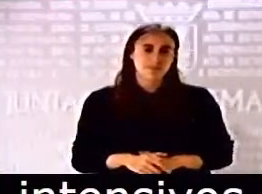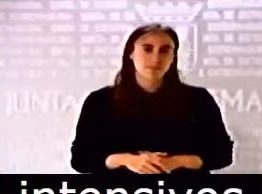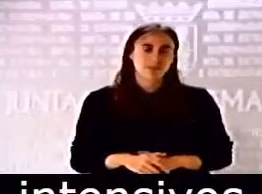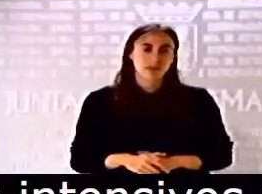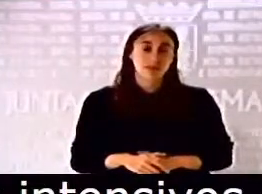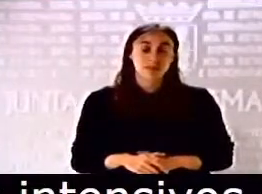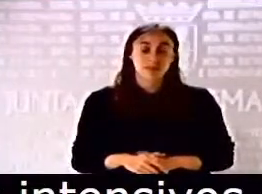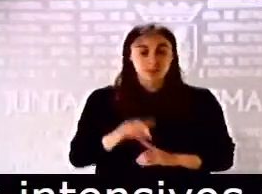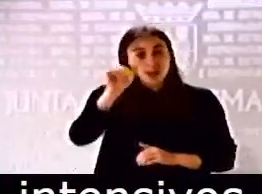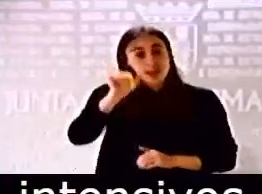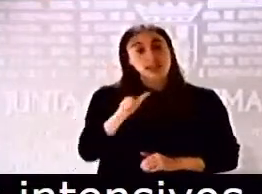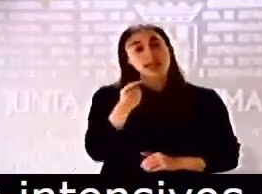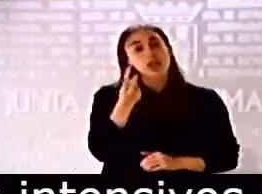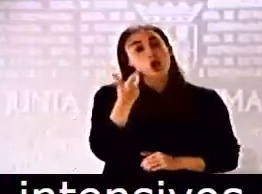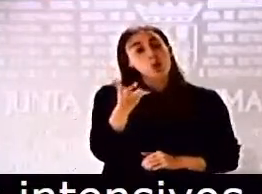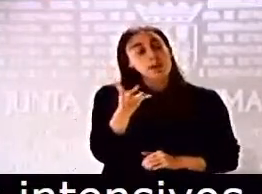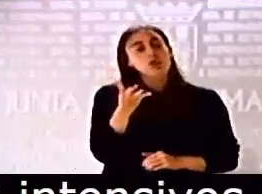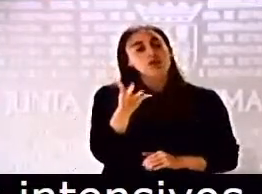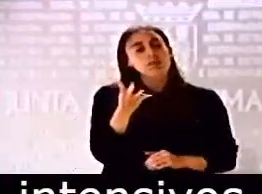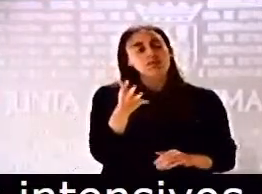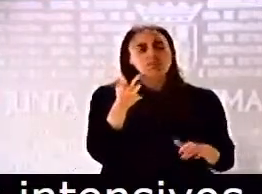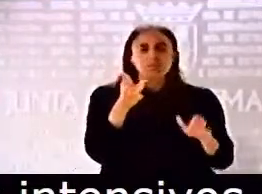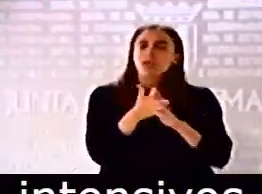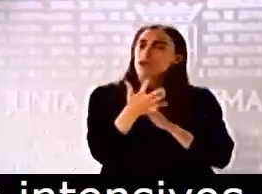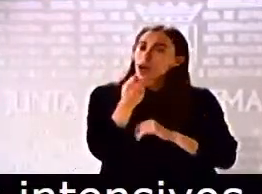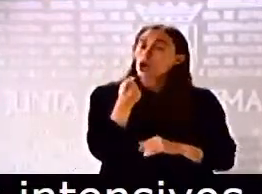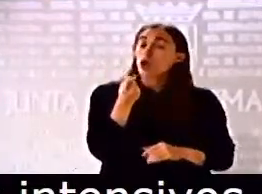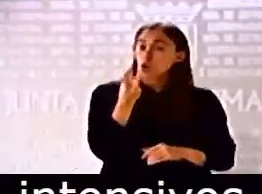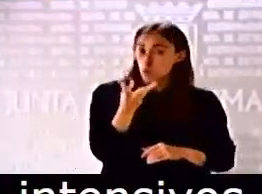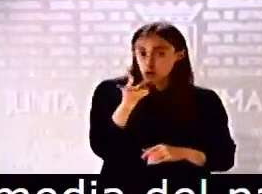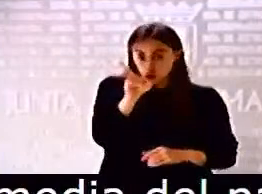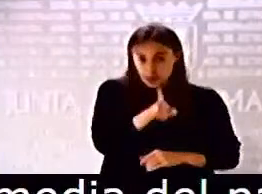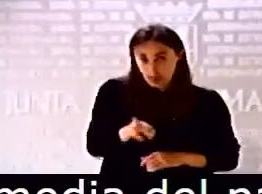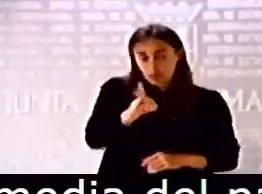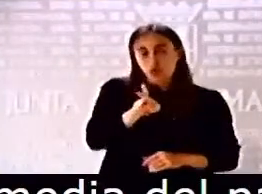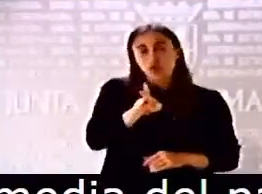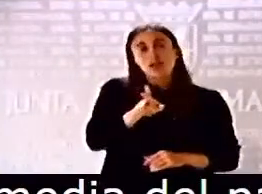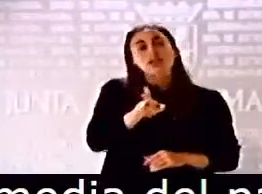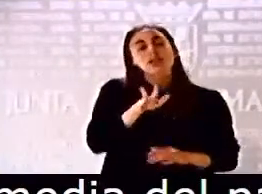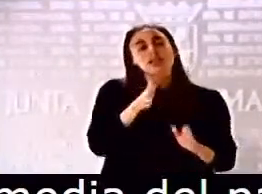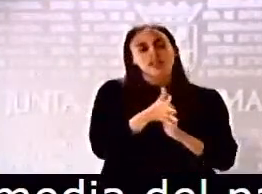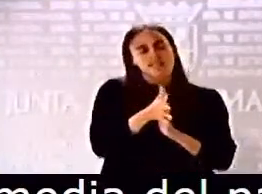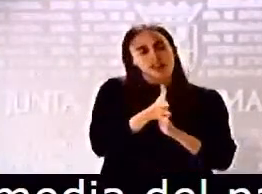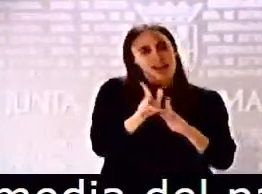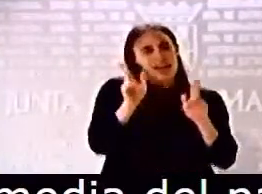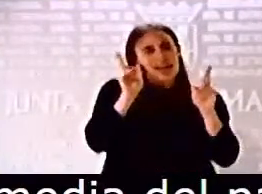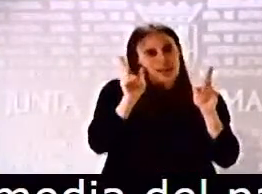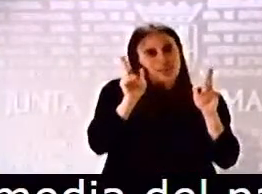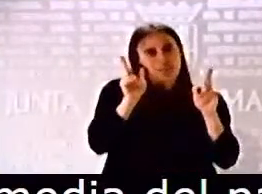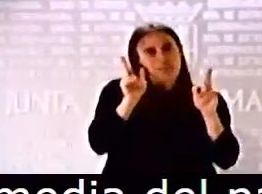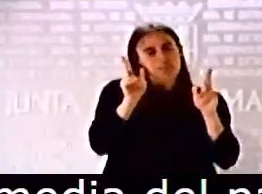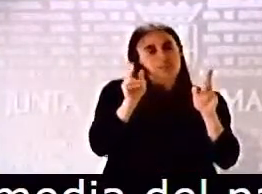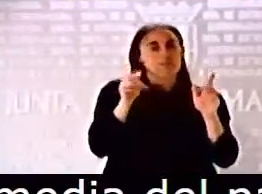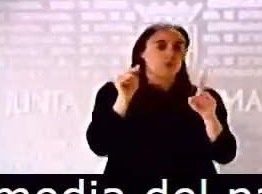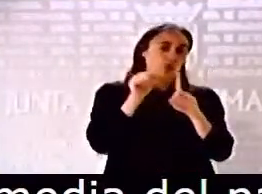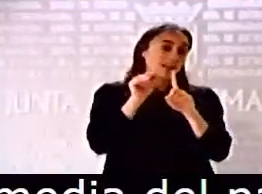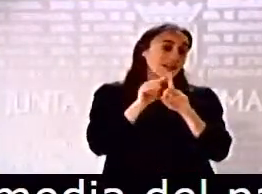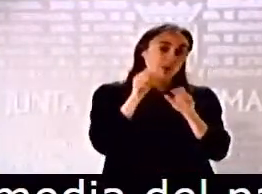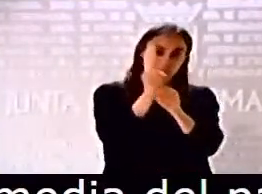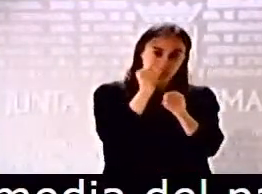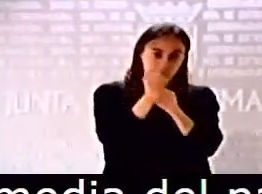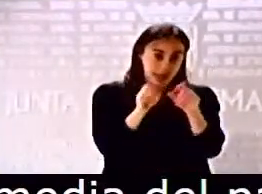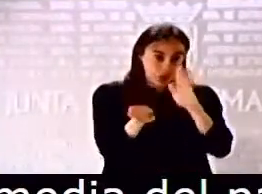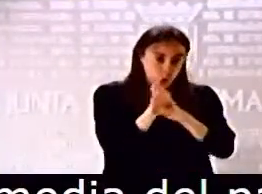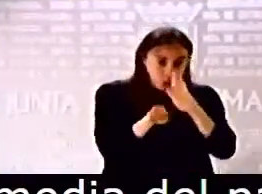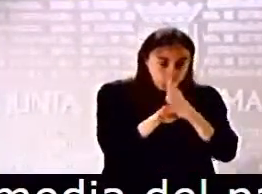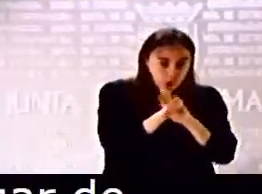Bien, estas cifras son unas cifras que, insisto, que nos deben llenar de esperanza para seguir trabajando, ¿no?